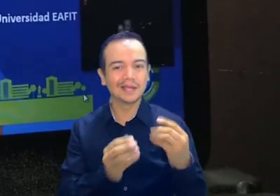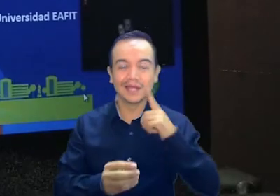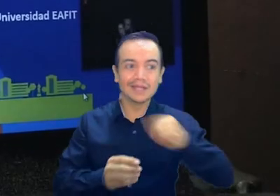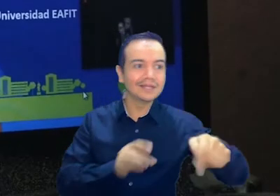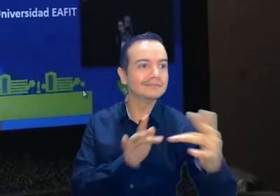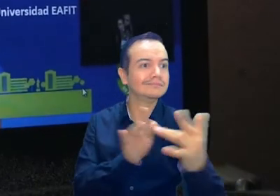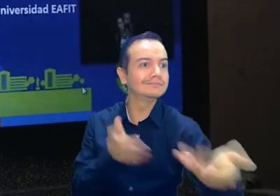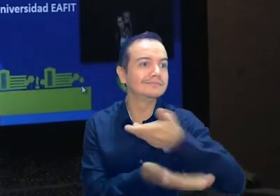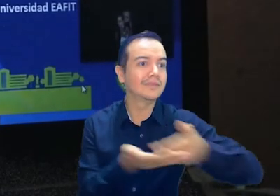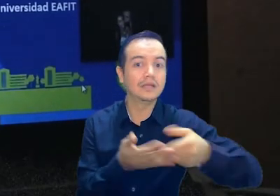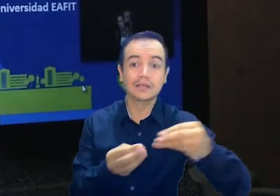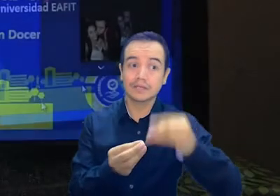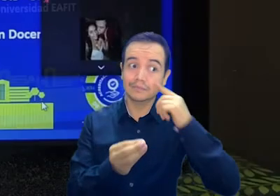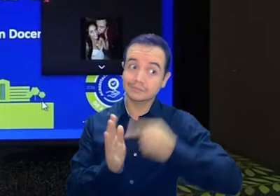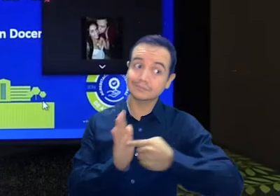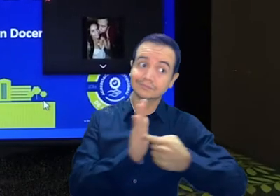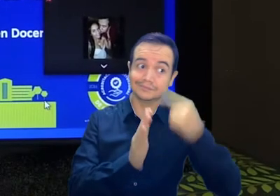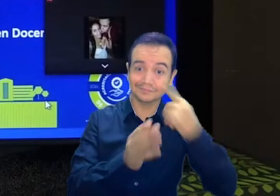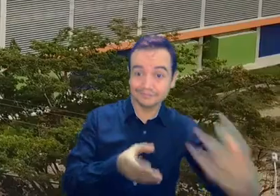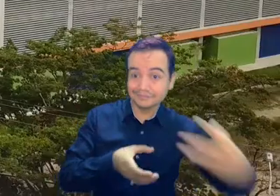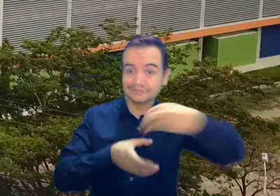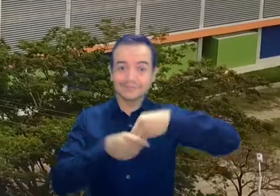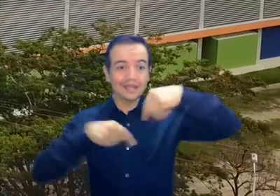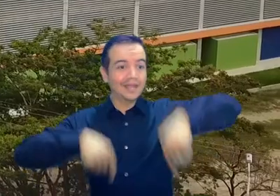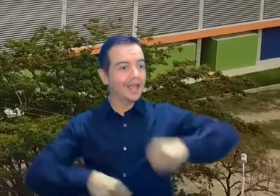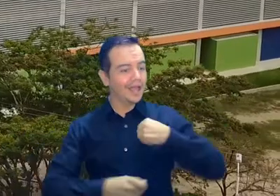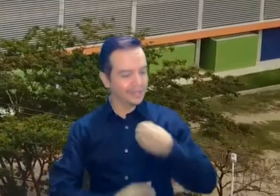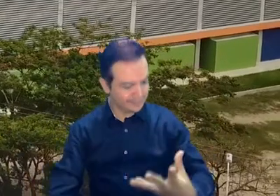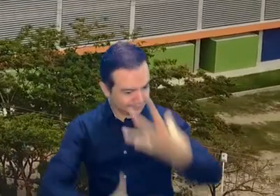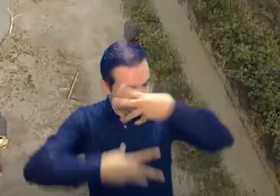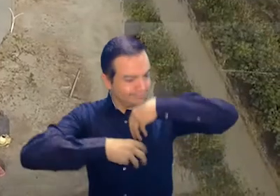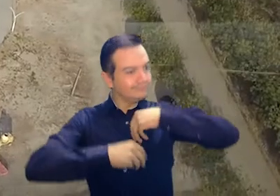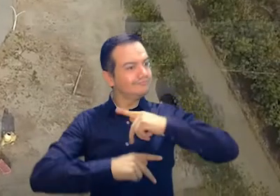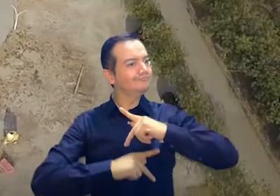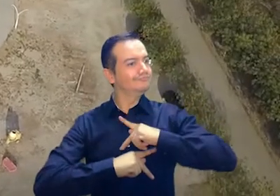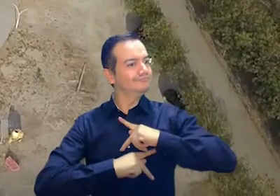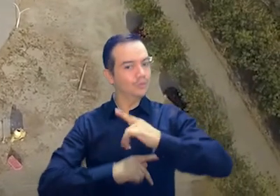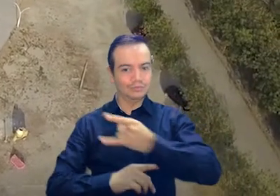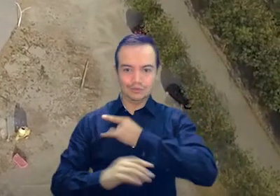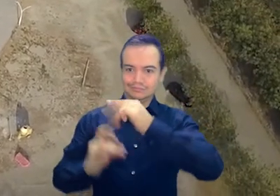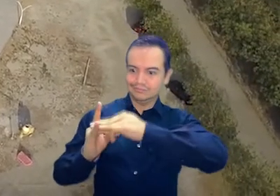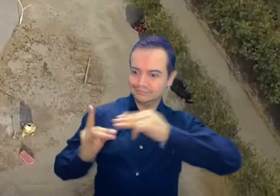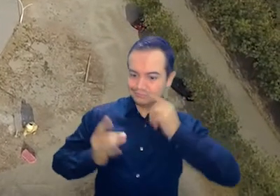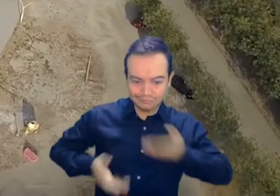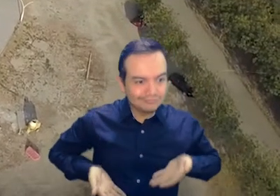enviar un mensaje de sentido de pertenencia y apropiación de la dinámica universitaria a la que se enfrentan.